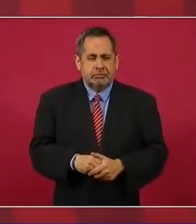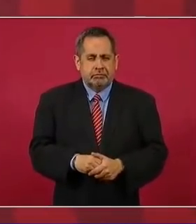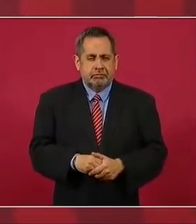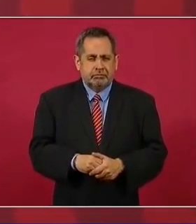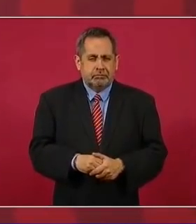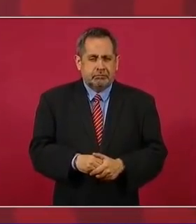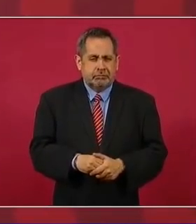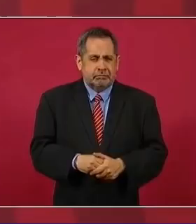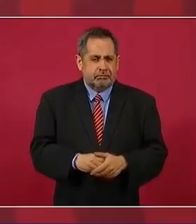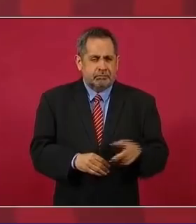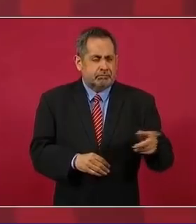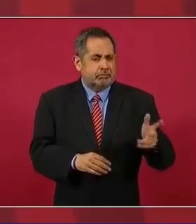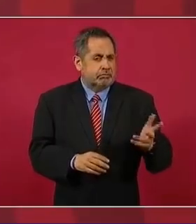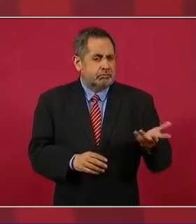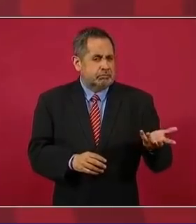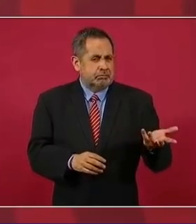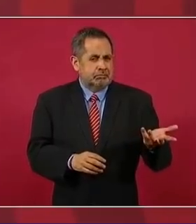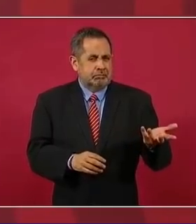Assange,